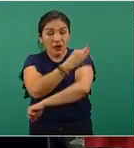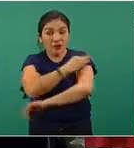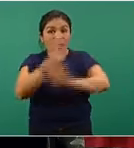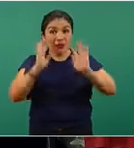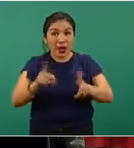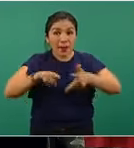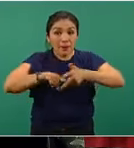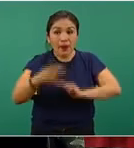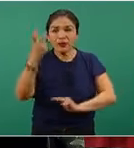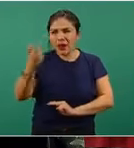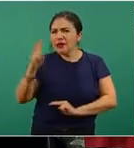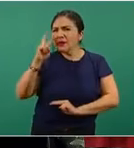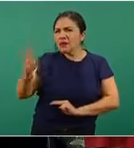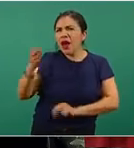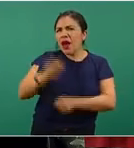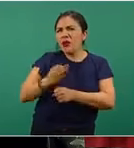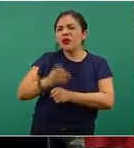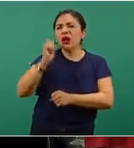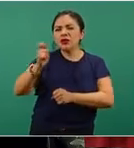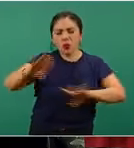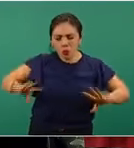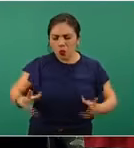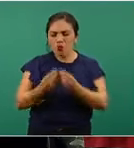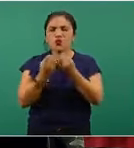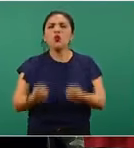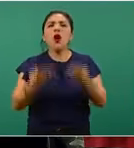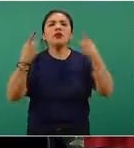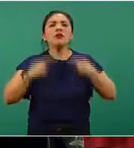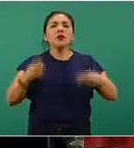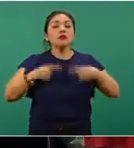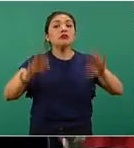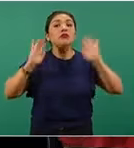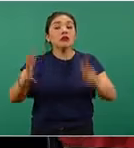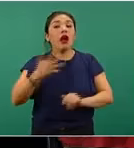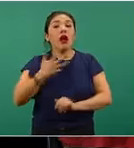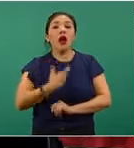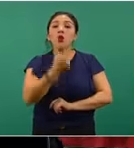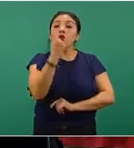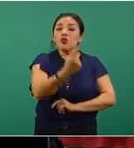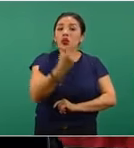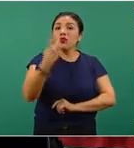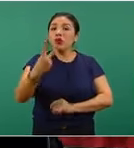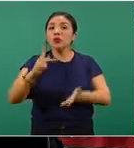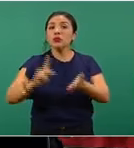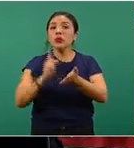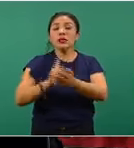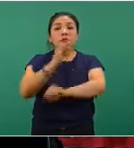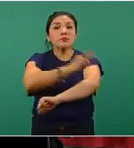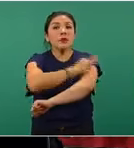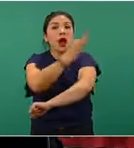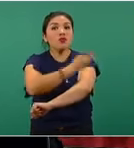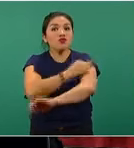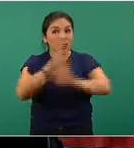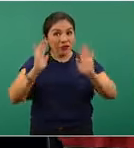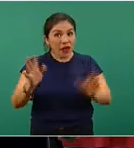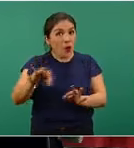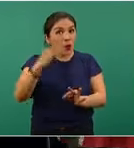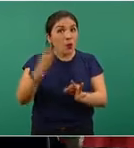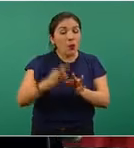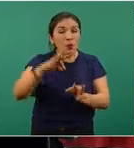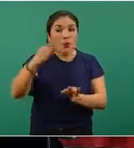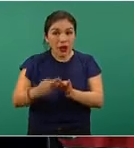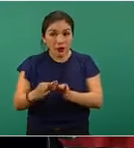estamos reflejando aquí es el total de personas que ya cumplieron sus 2 dosis o tienen esquemas